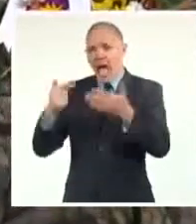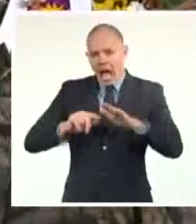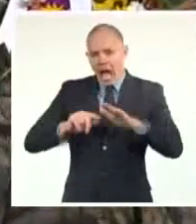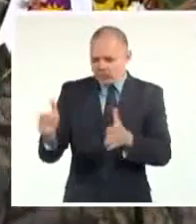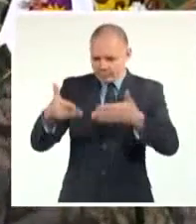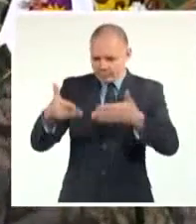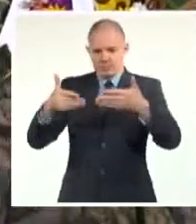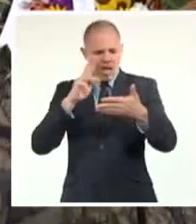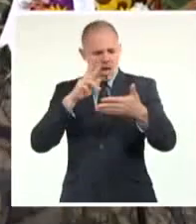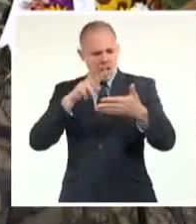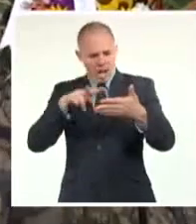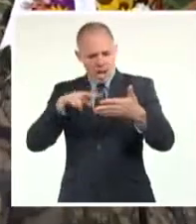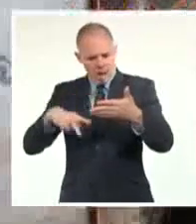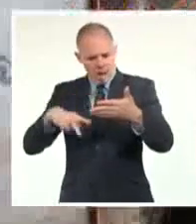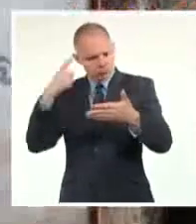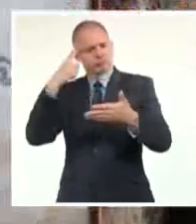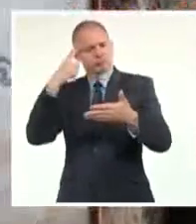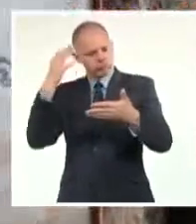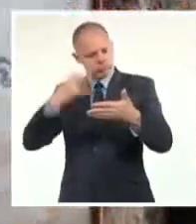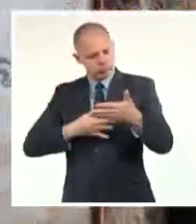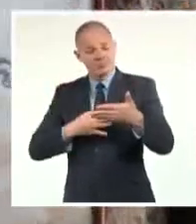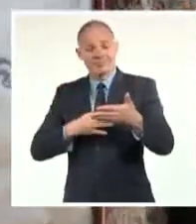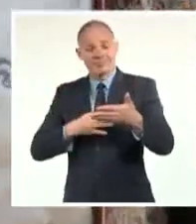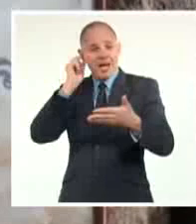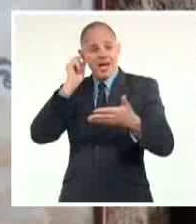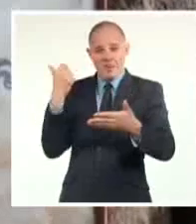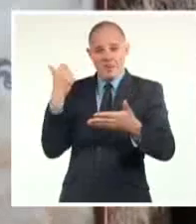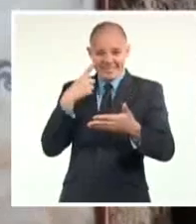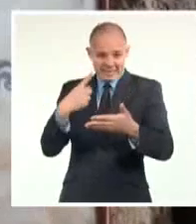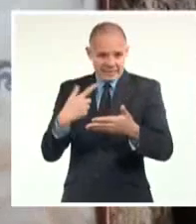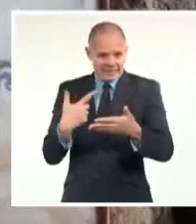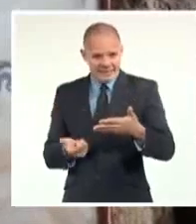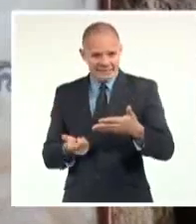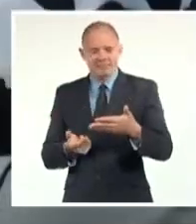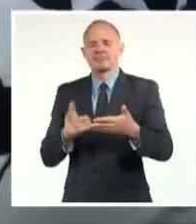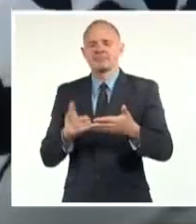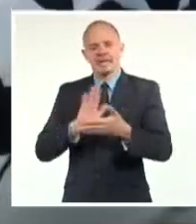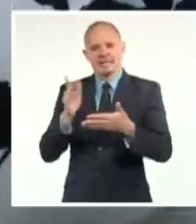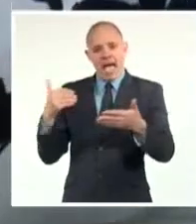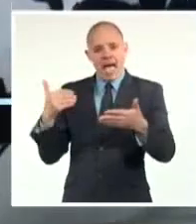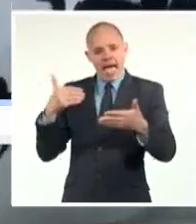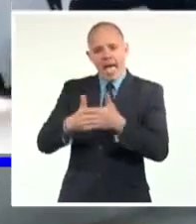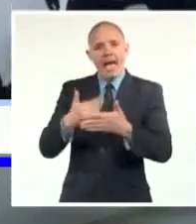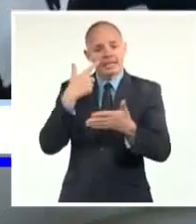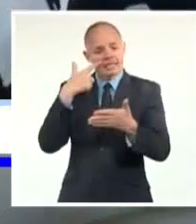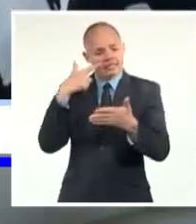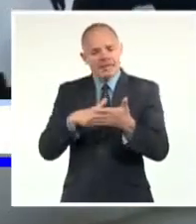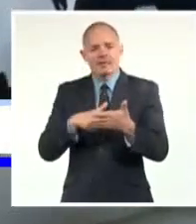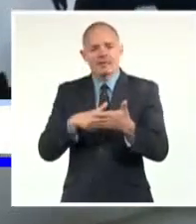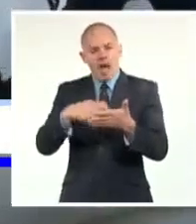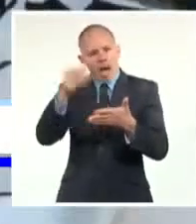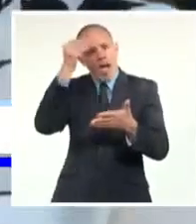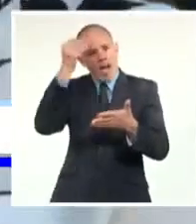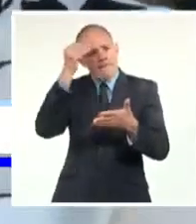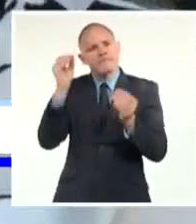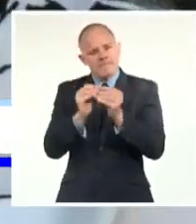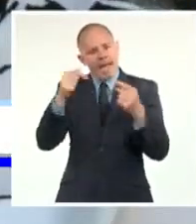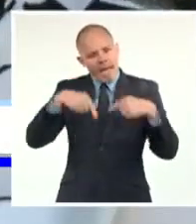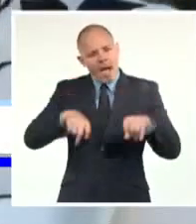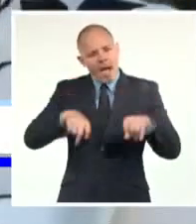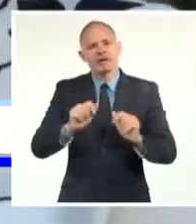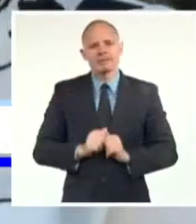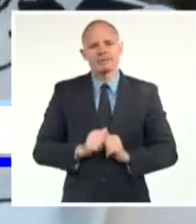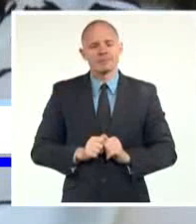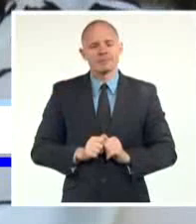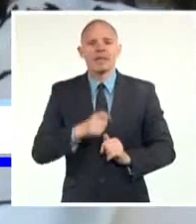Lil, quien además reconoce que la obra del apóstol es un cúmulo inacabable de lecciones para la vida contemporánea. ¿Qué